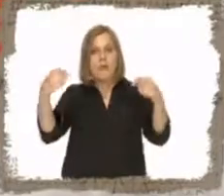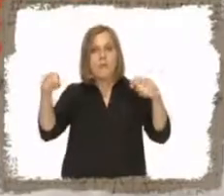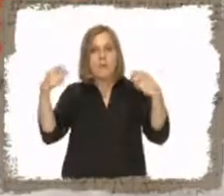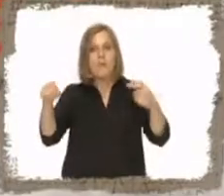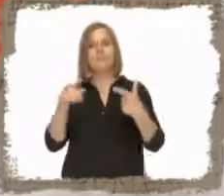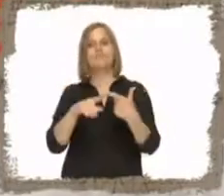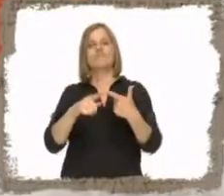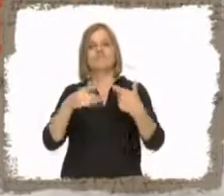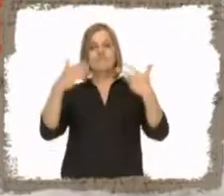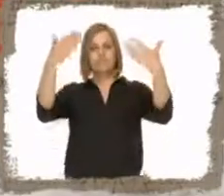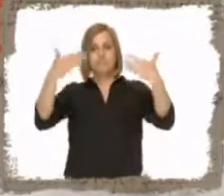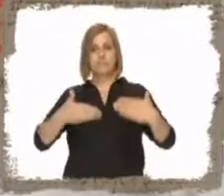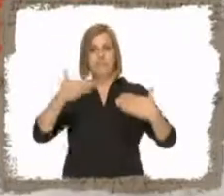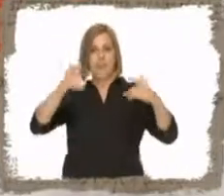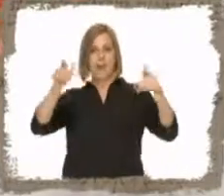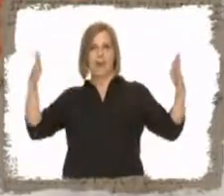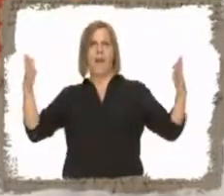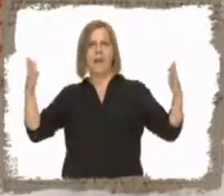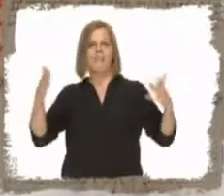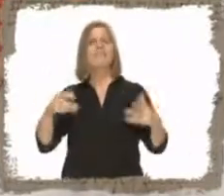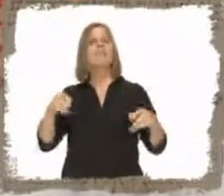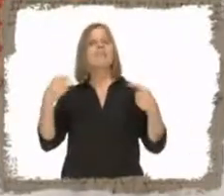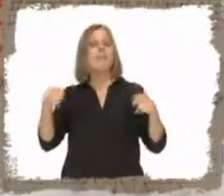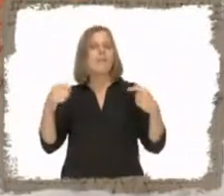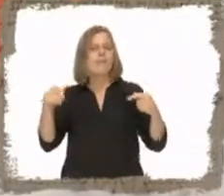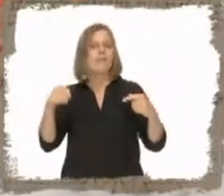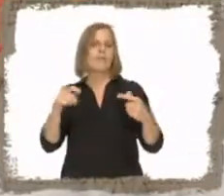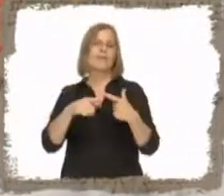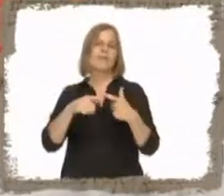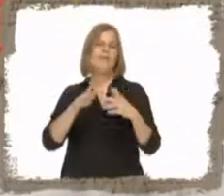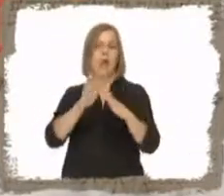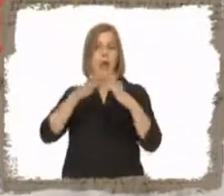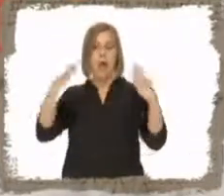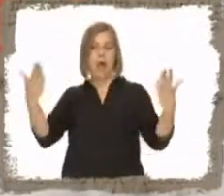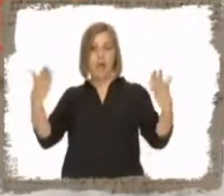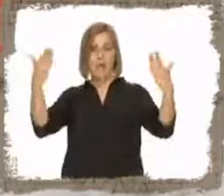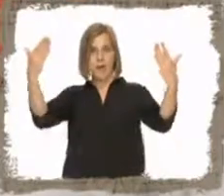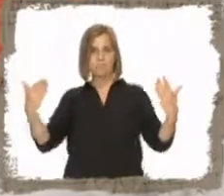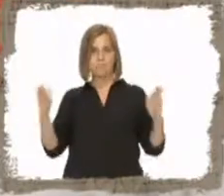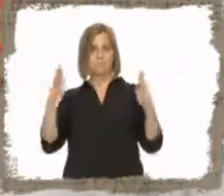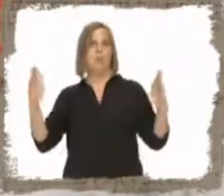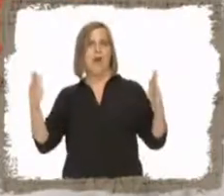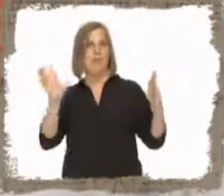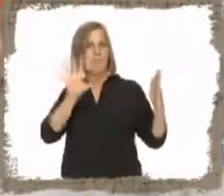usar cartones, papeles grandes, cartulinas, hojas de diario